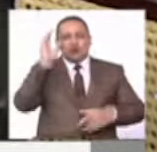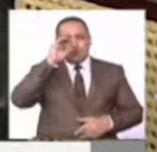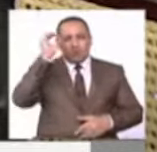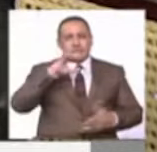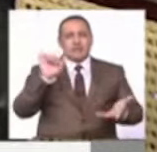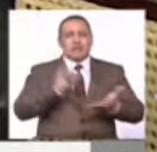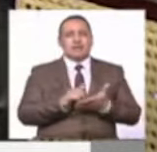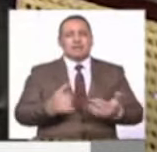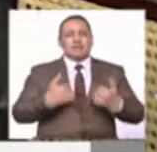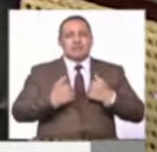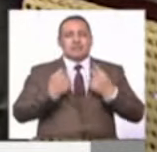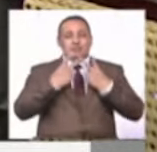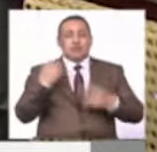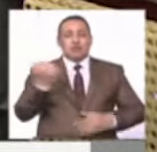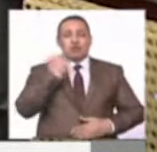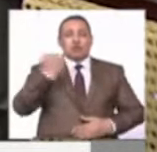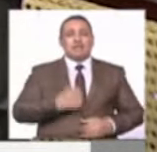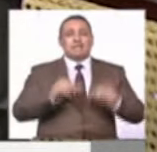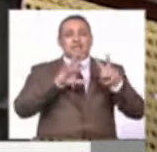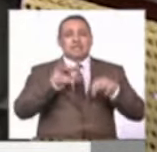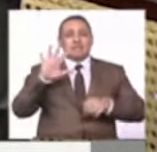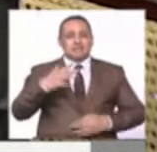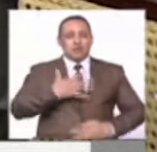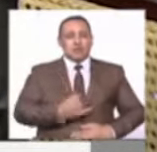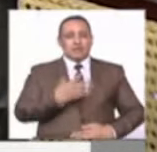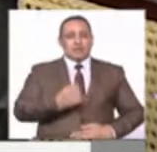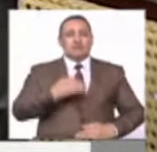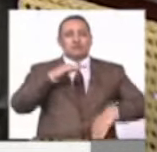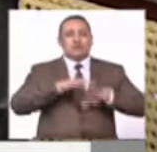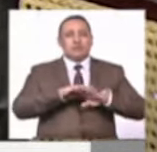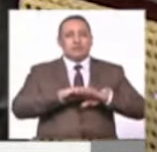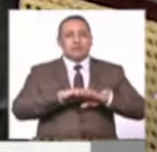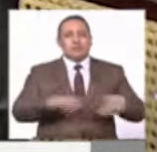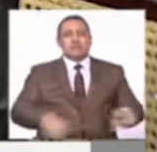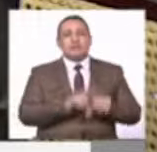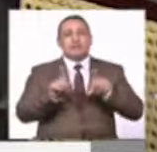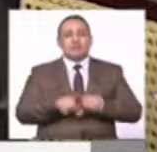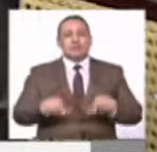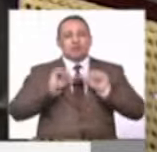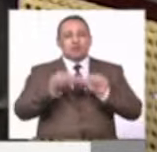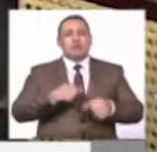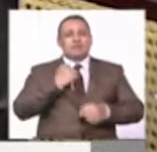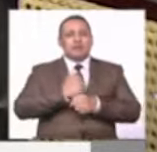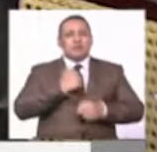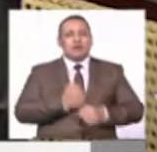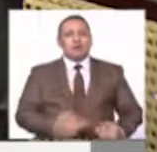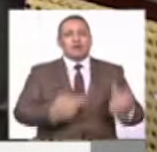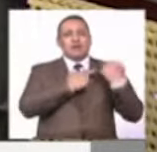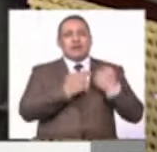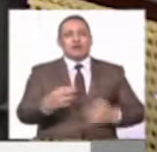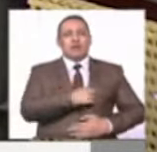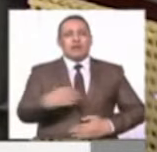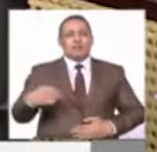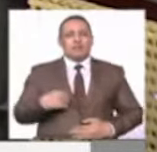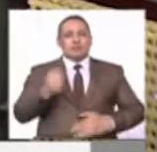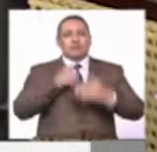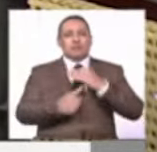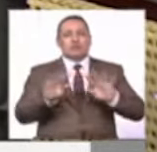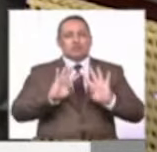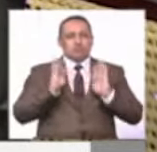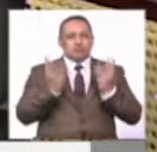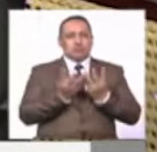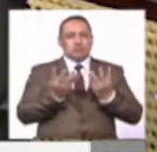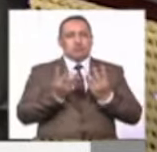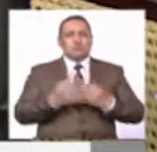que alcanzar los 75 5 años es un límite para seguir ejerciendo el cargo de miembro del pleno de la